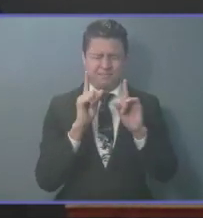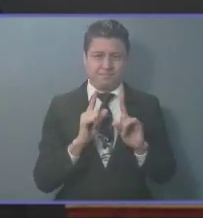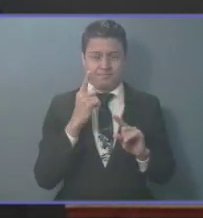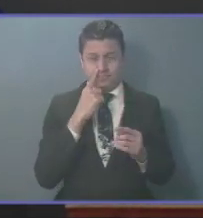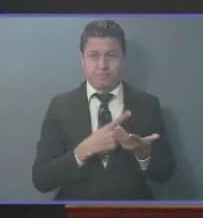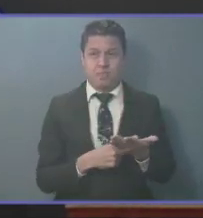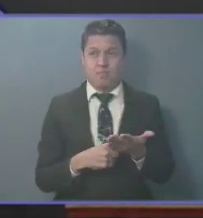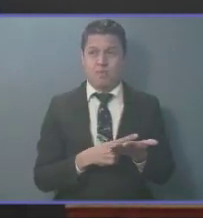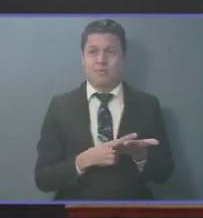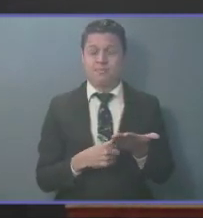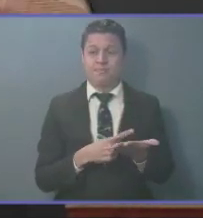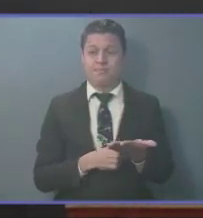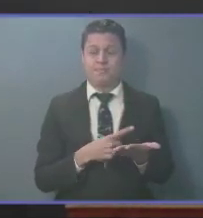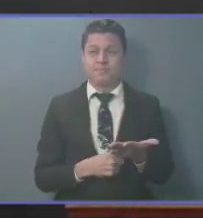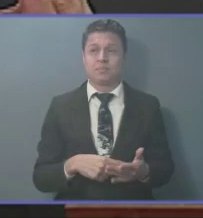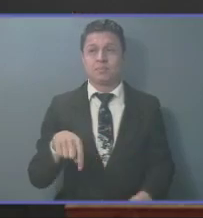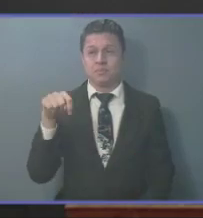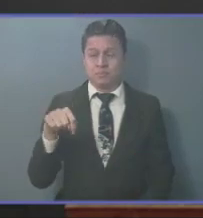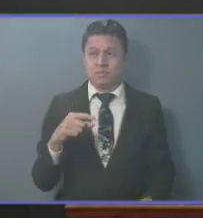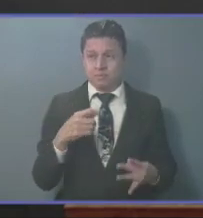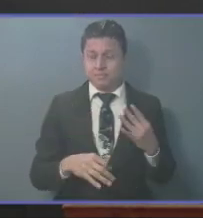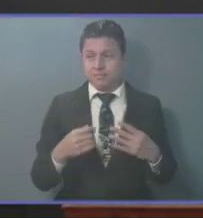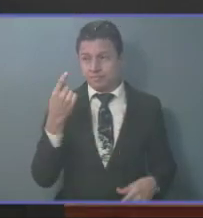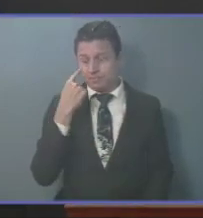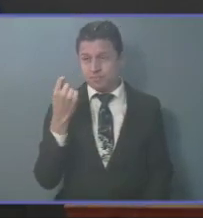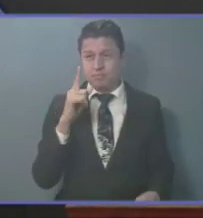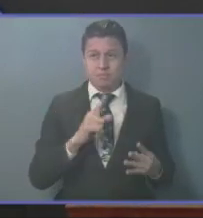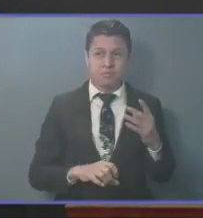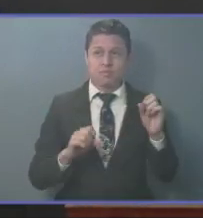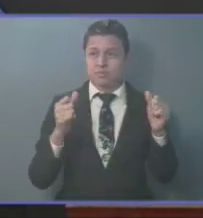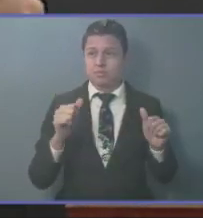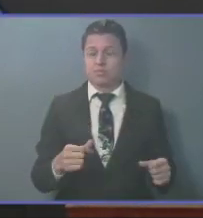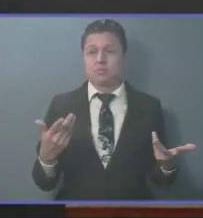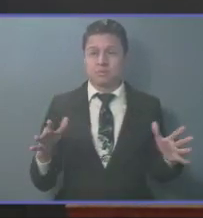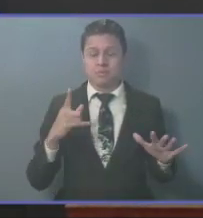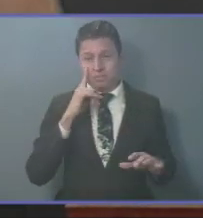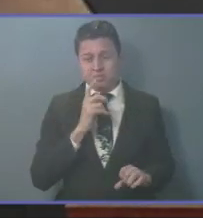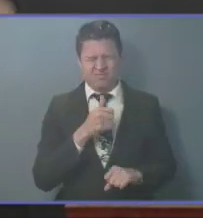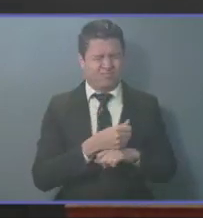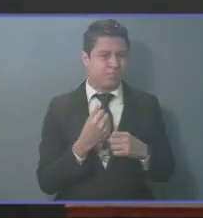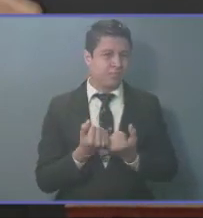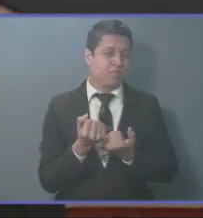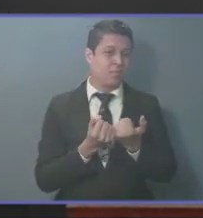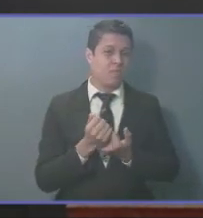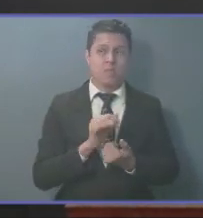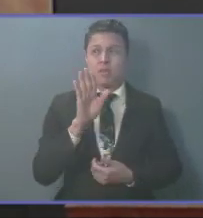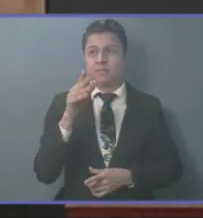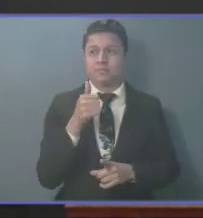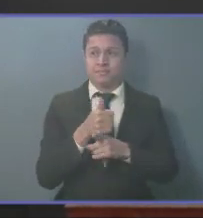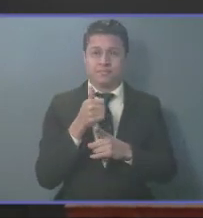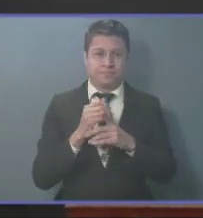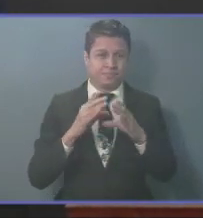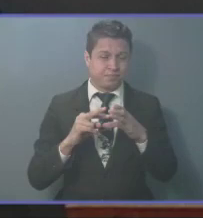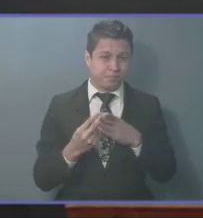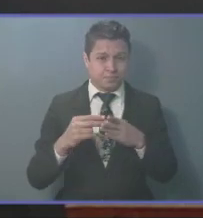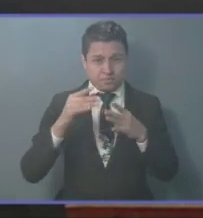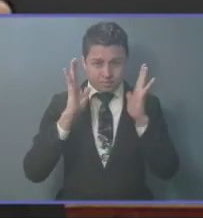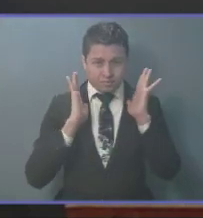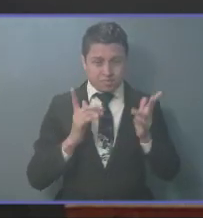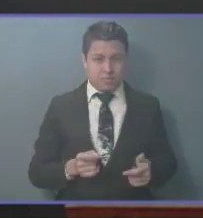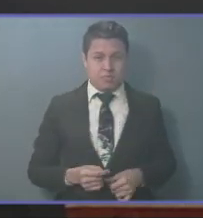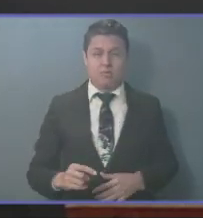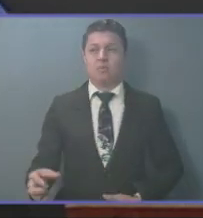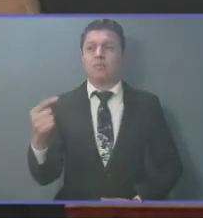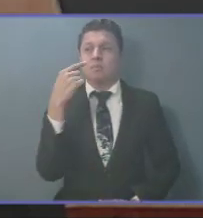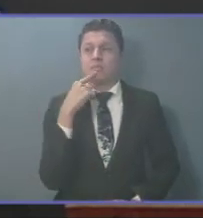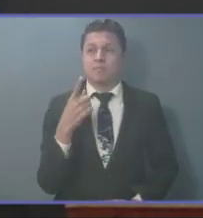diálogo. Este decreto que hoy se veta fue construido con su propio equipo de gobierno, en el cual